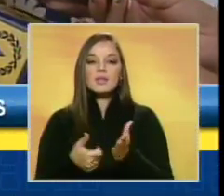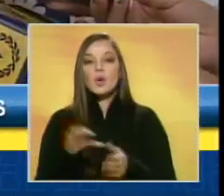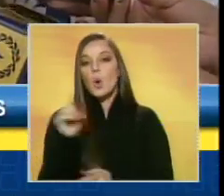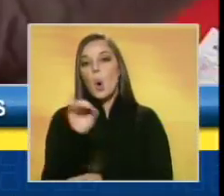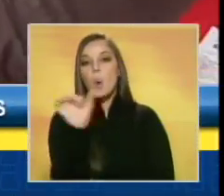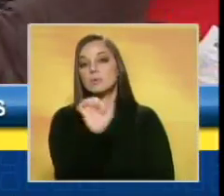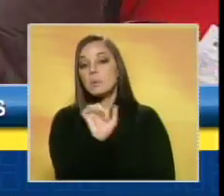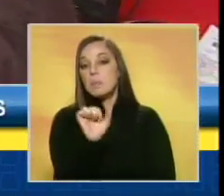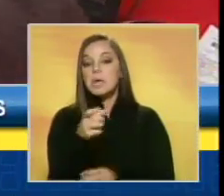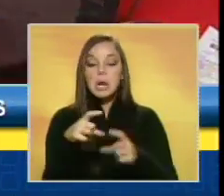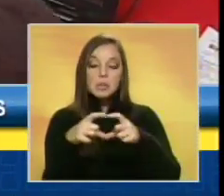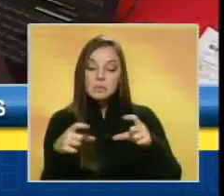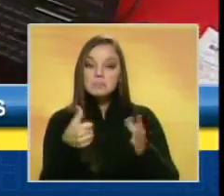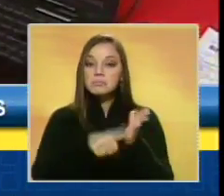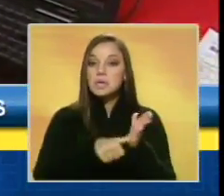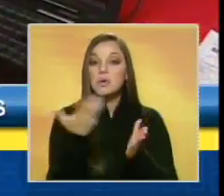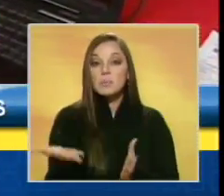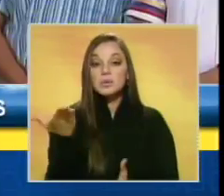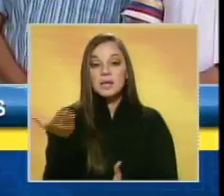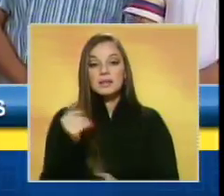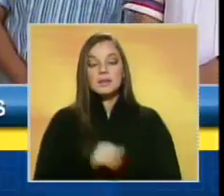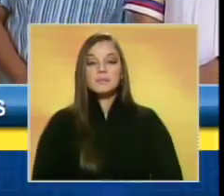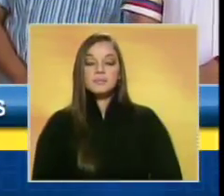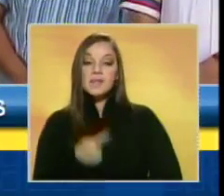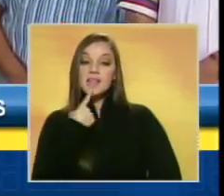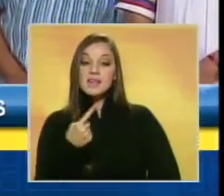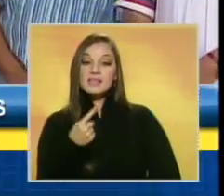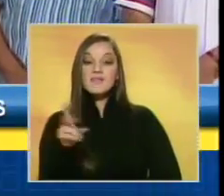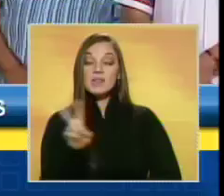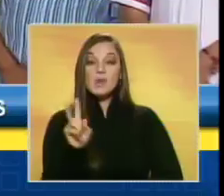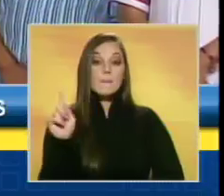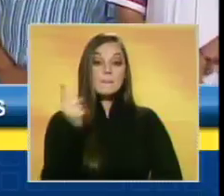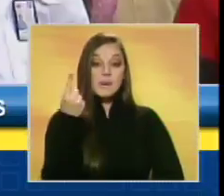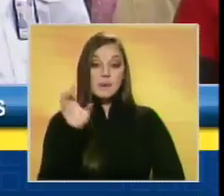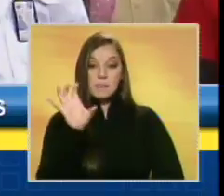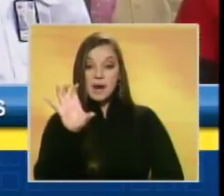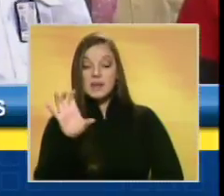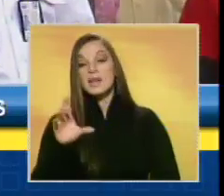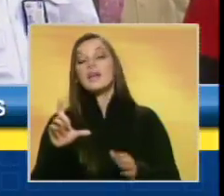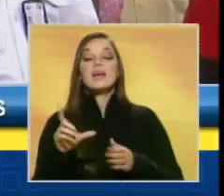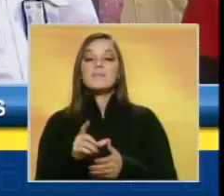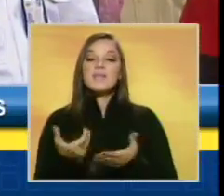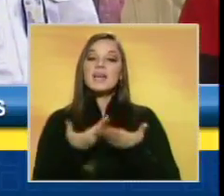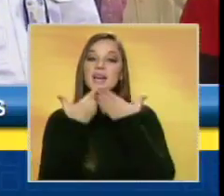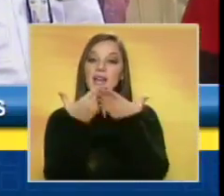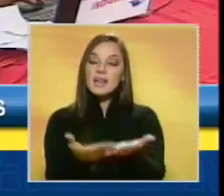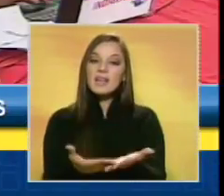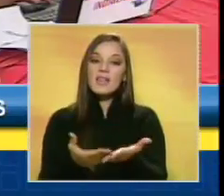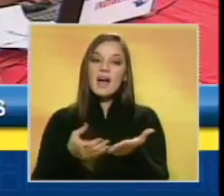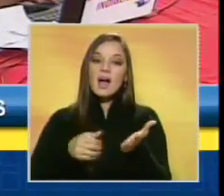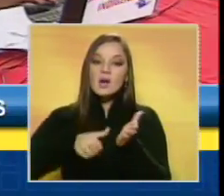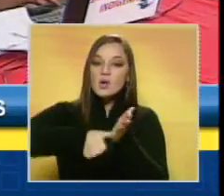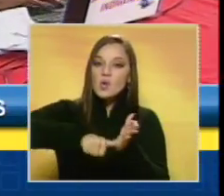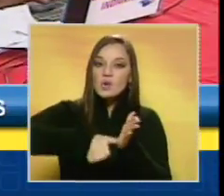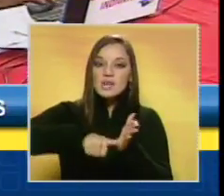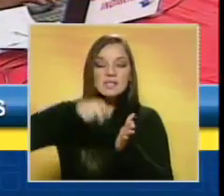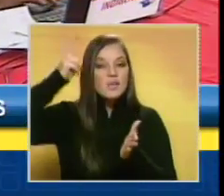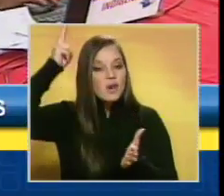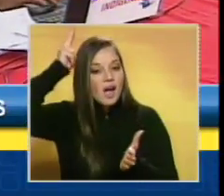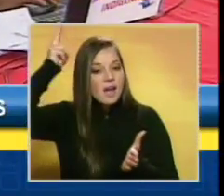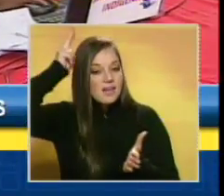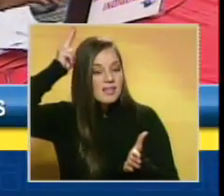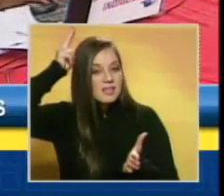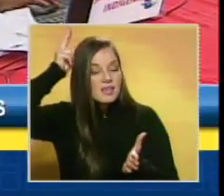el país. Destacaron que Venezuela es el primer país latinoamericano que otorga una cédula indígena a los pobladores originarios.